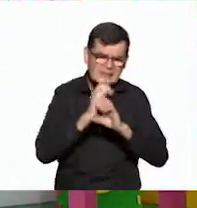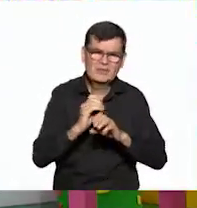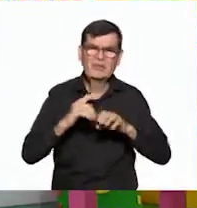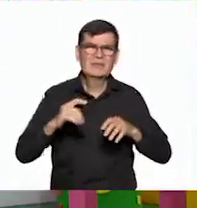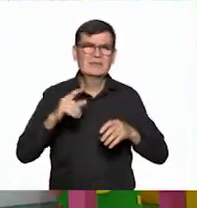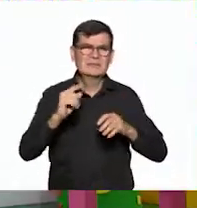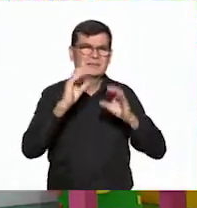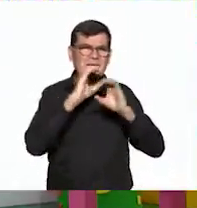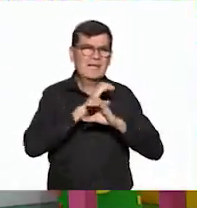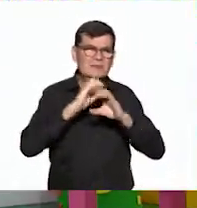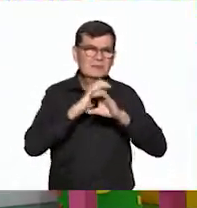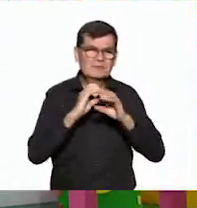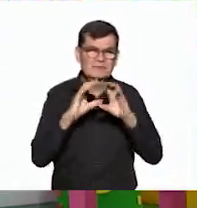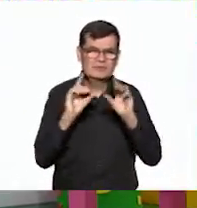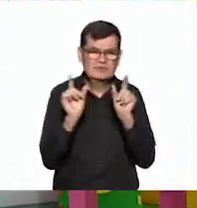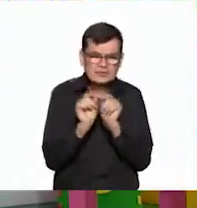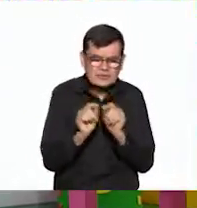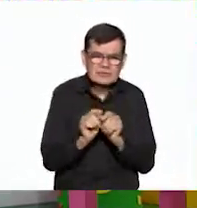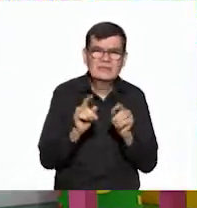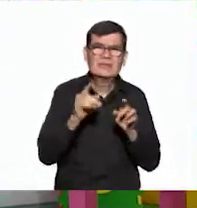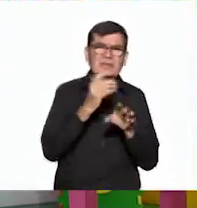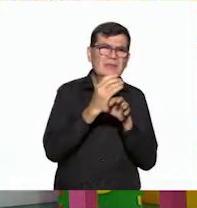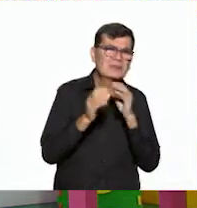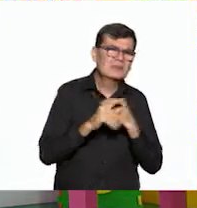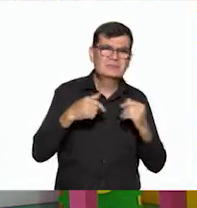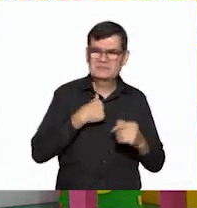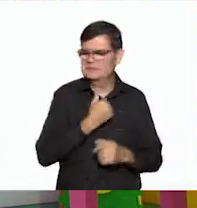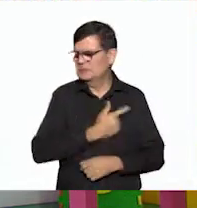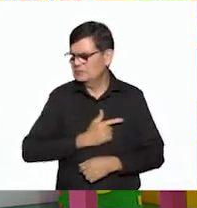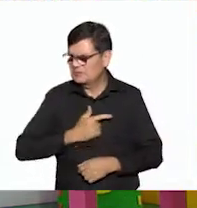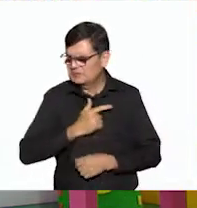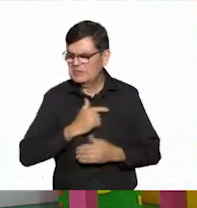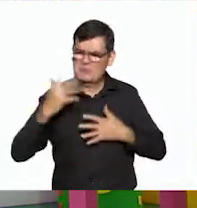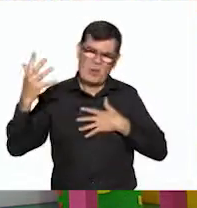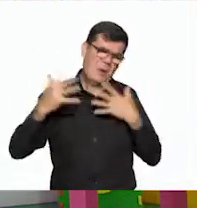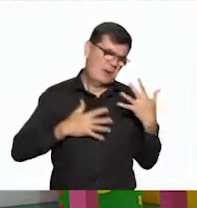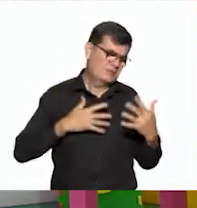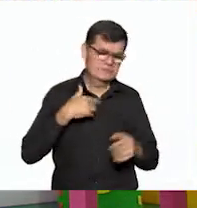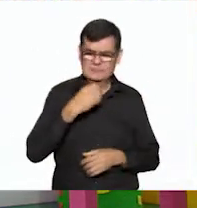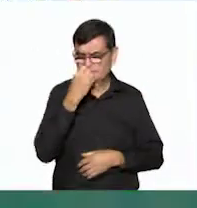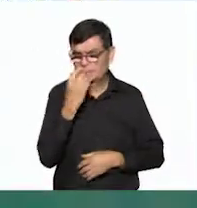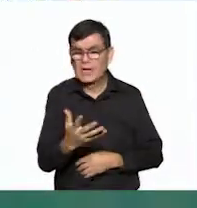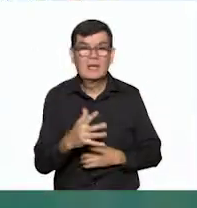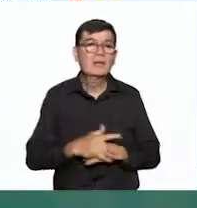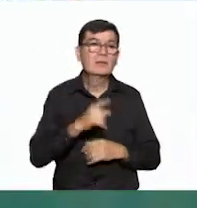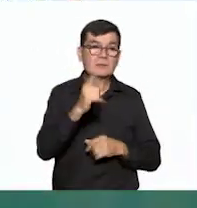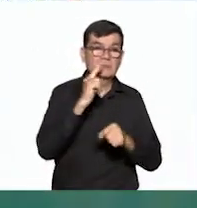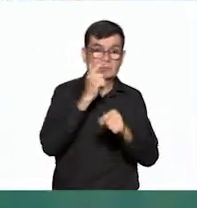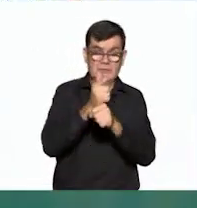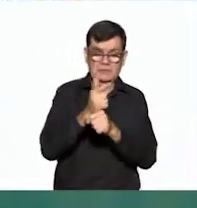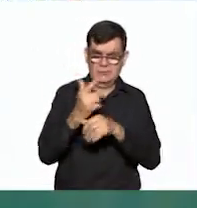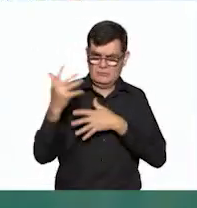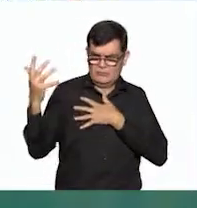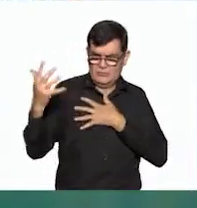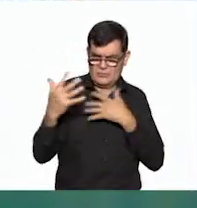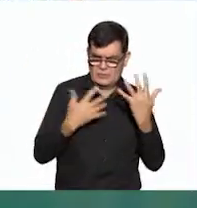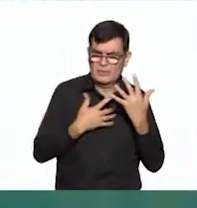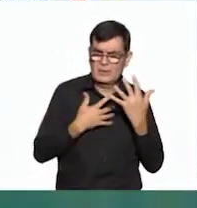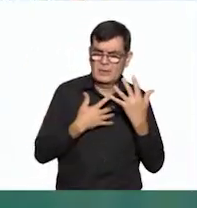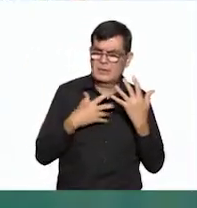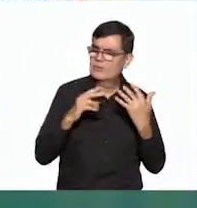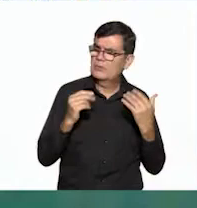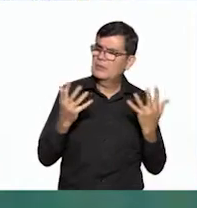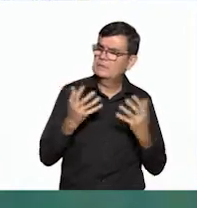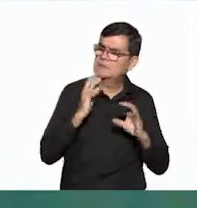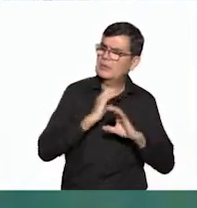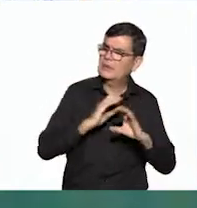y el poema que acabamos de ver. Me gustaron mucho, maestra Imelda. Oye, ¿y te diste cuenta que el poema no se canta? Ah,